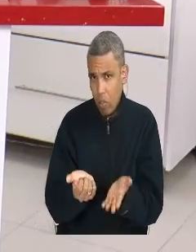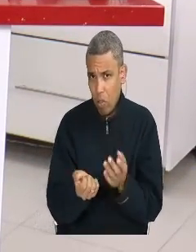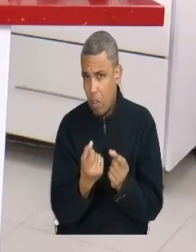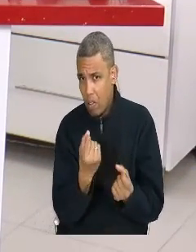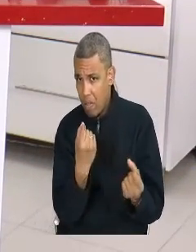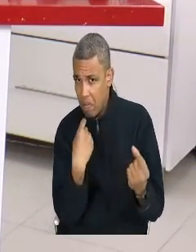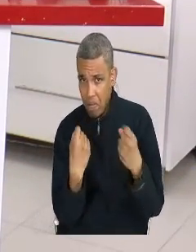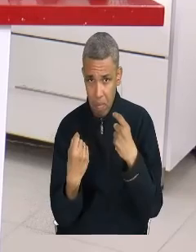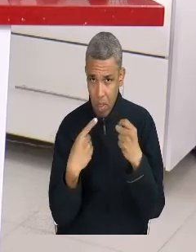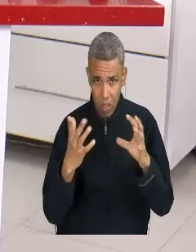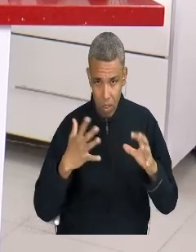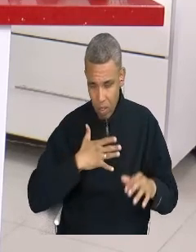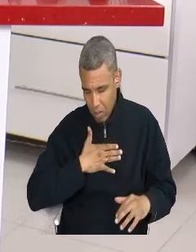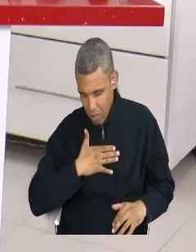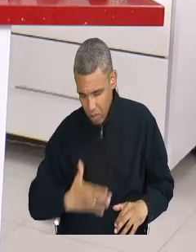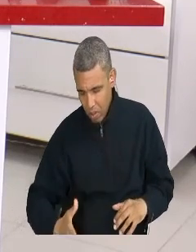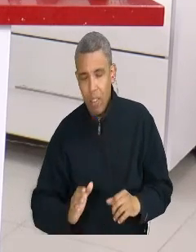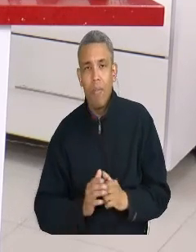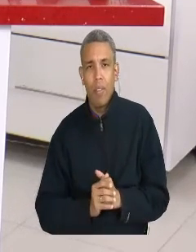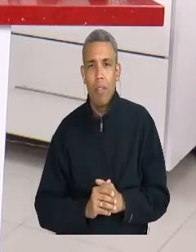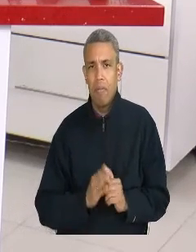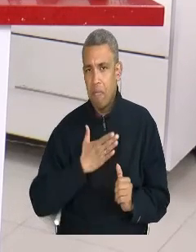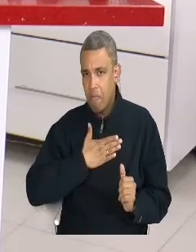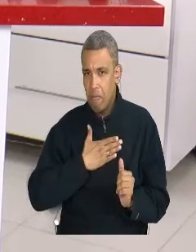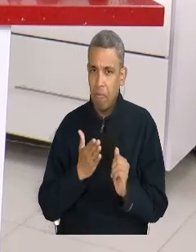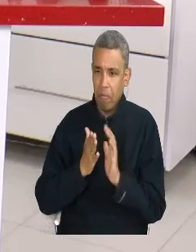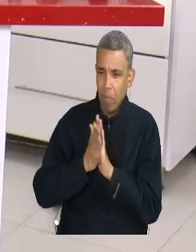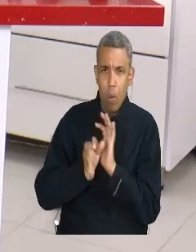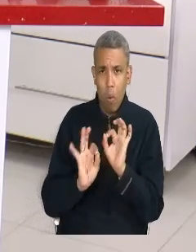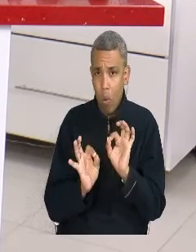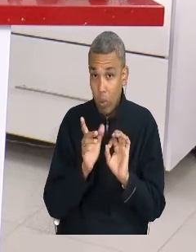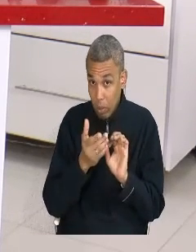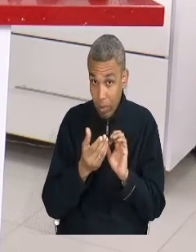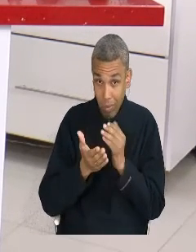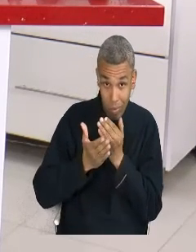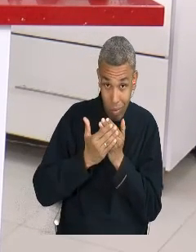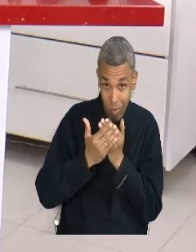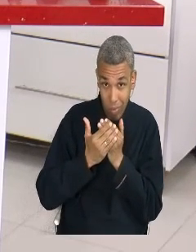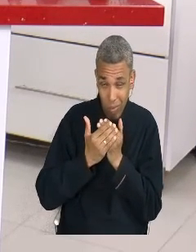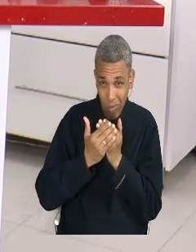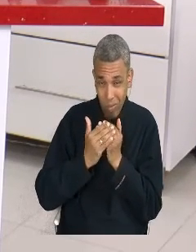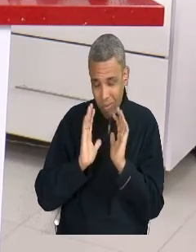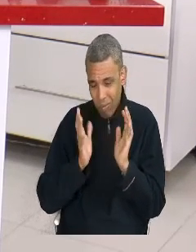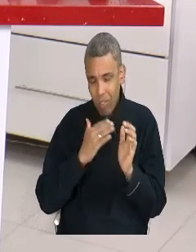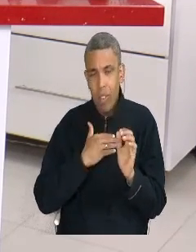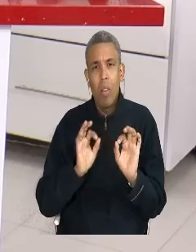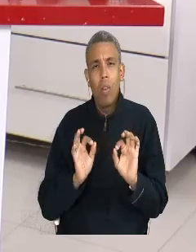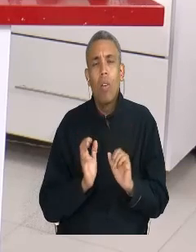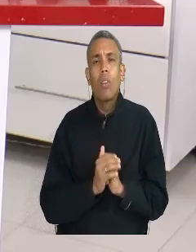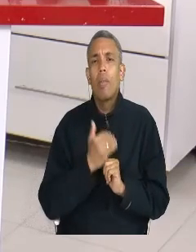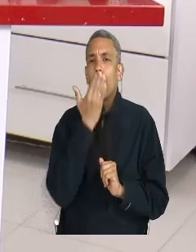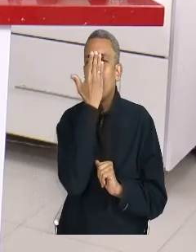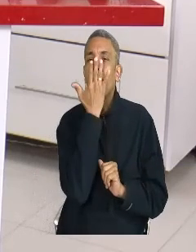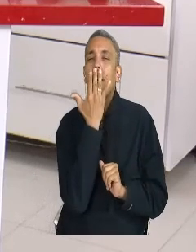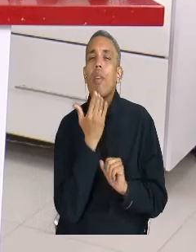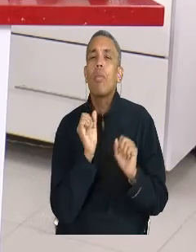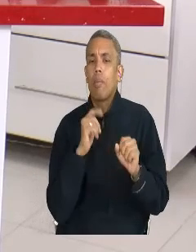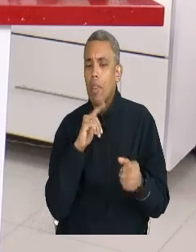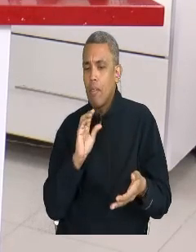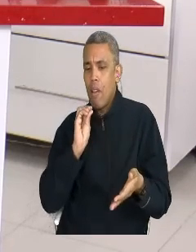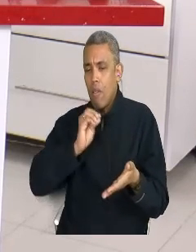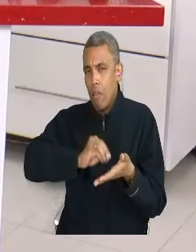con nosotros, nos pueden dar sus sugerencias o vía fanpage pueden hacer sus sugerencias